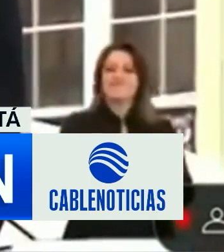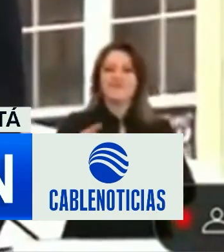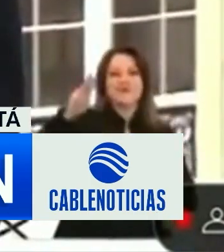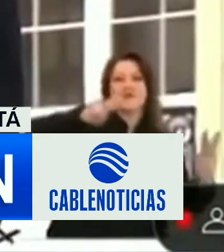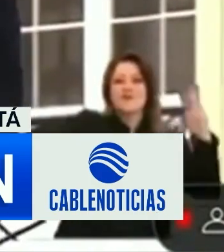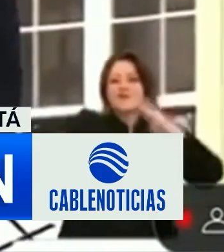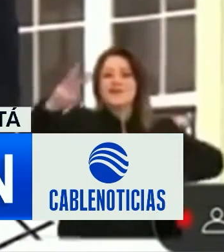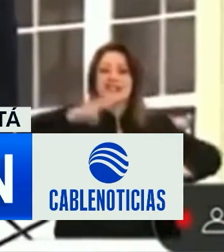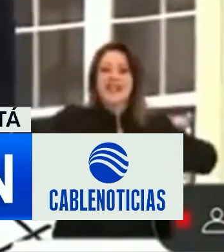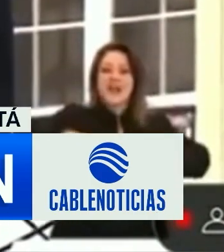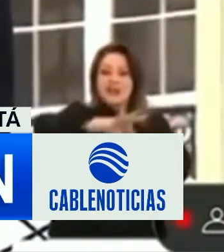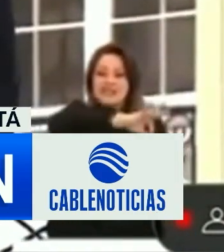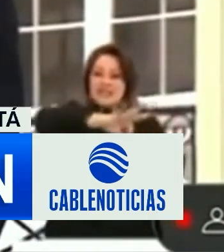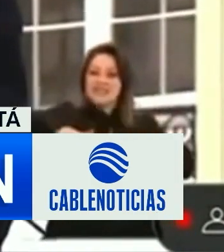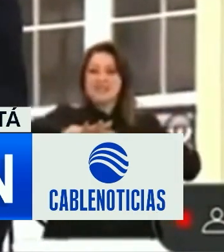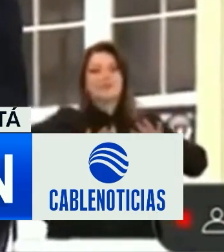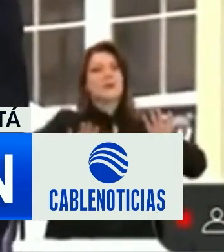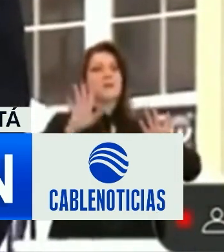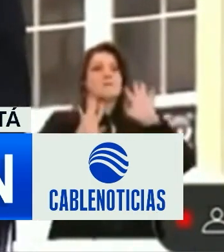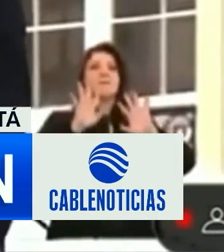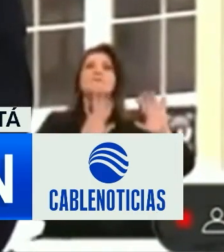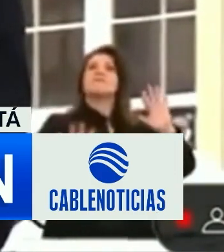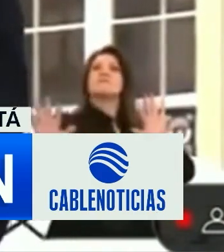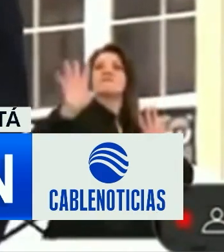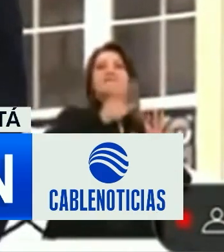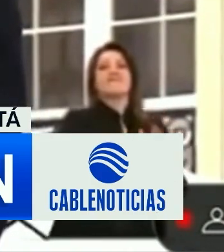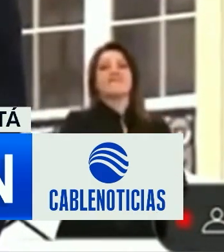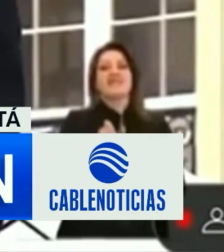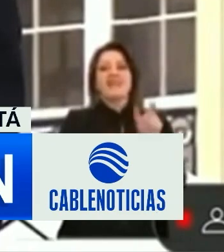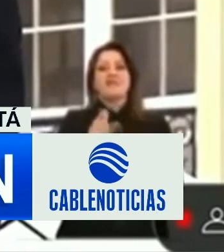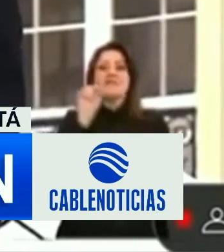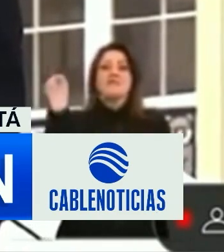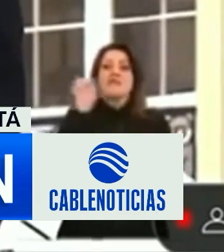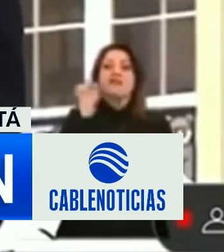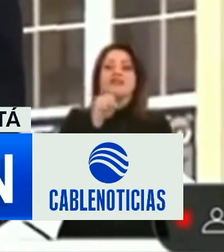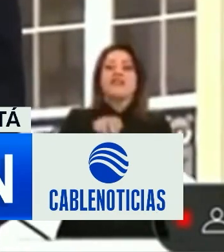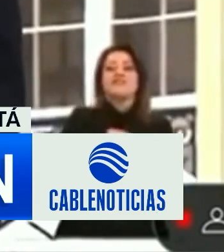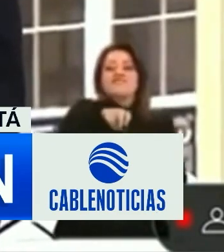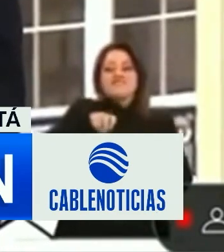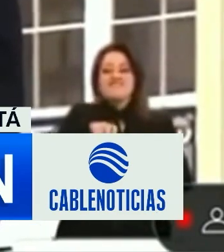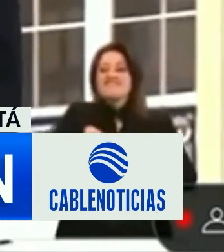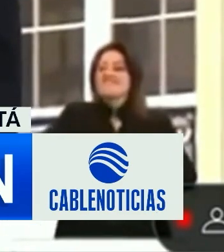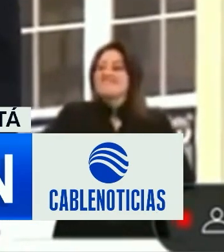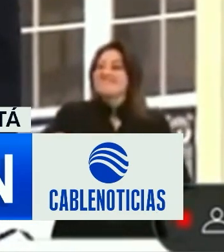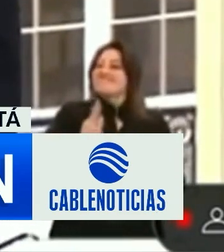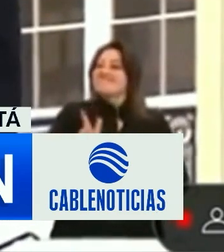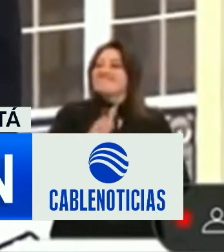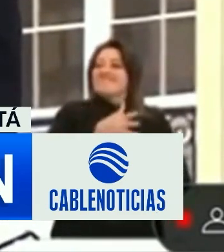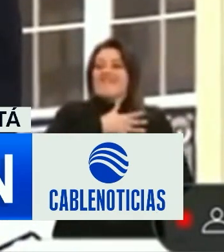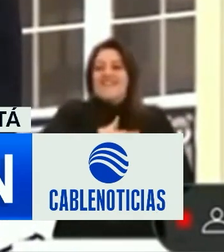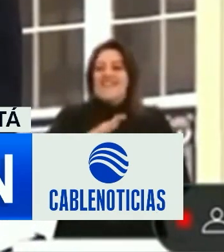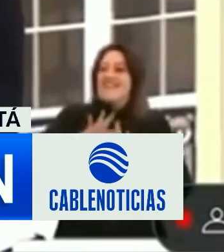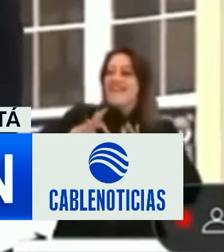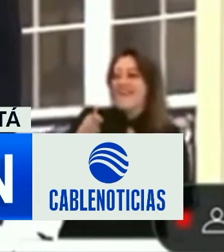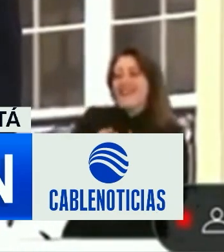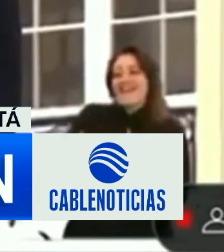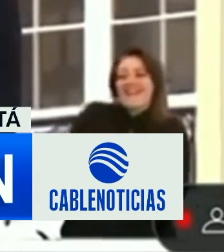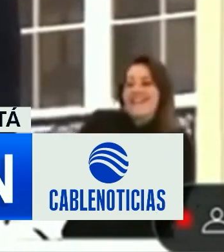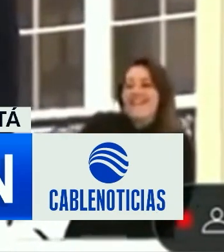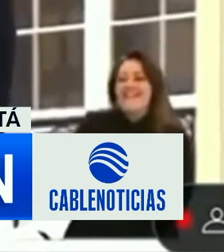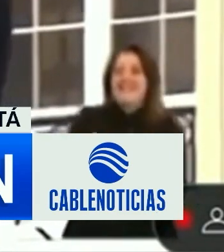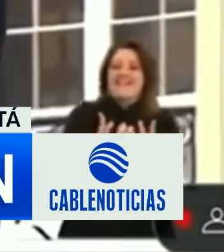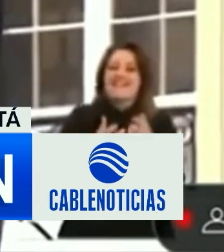a permitirnos bajarnos del vehículo particular y ganar la calidad del aire y tiempo con nuestras familias. Y sobre